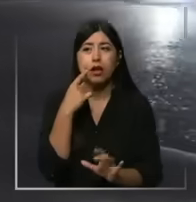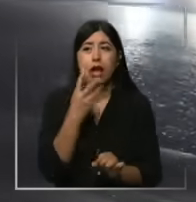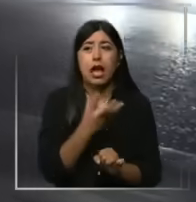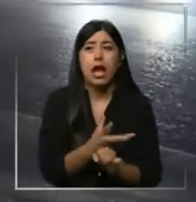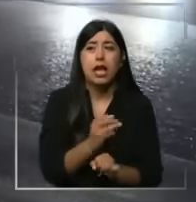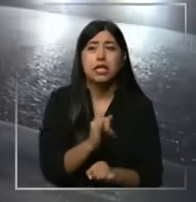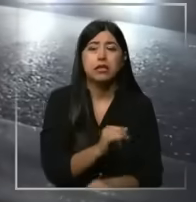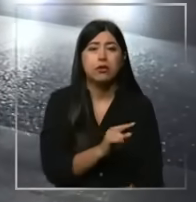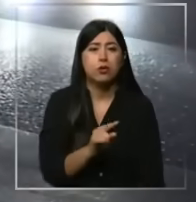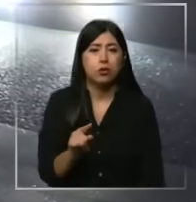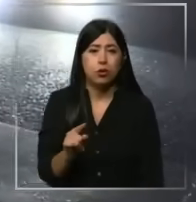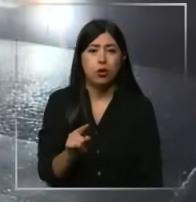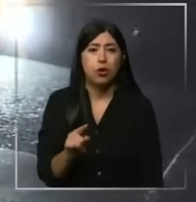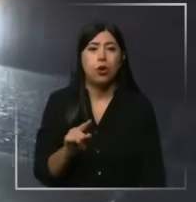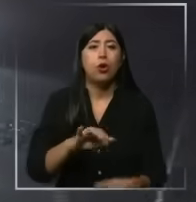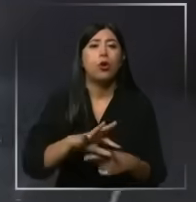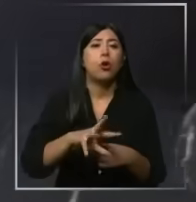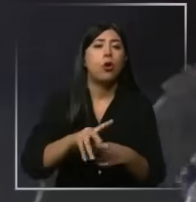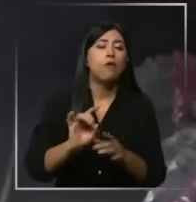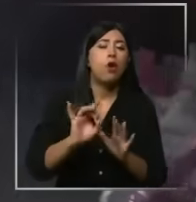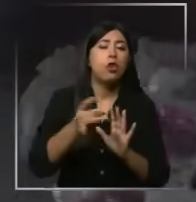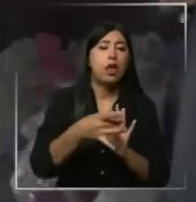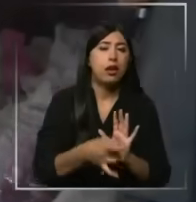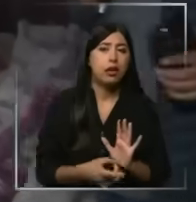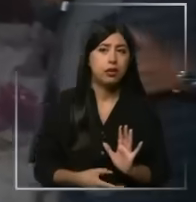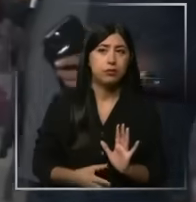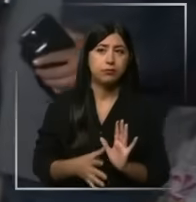no cometiendo algún delito.